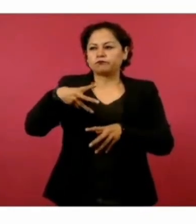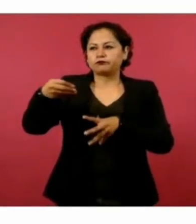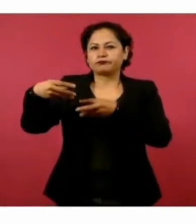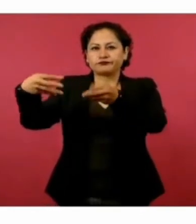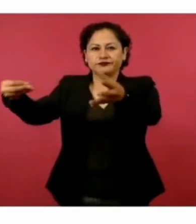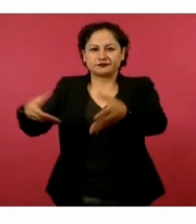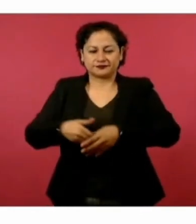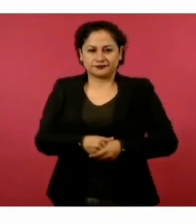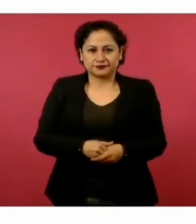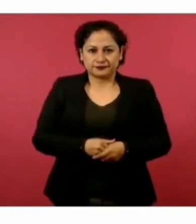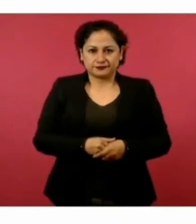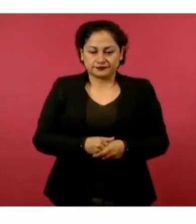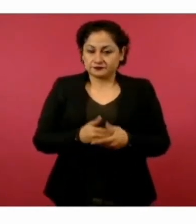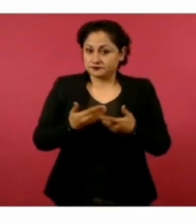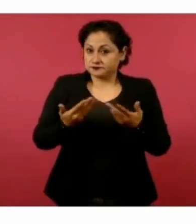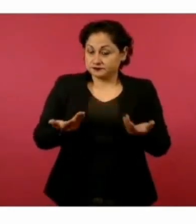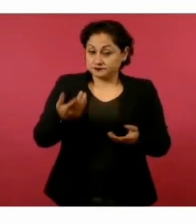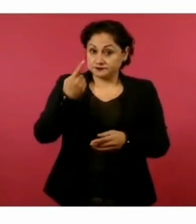está pasando ahora?